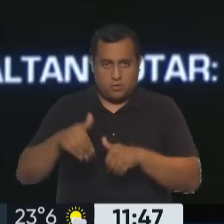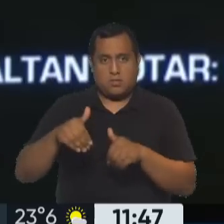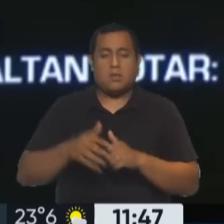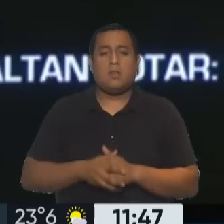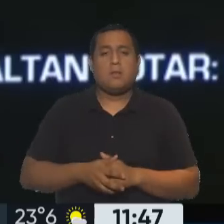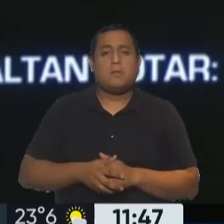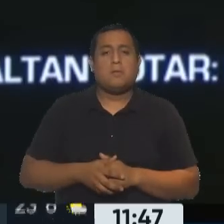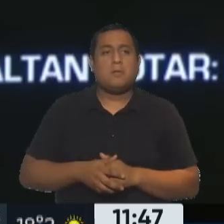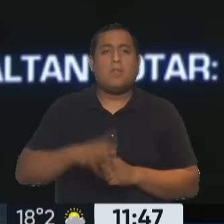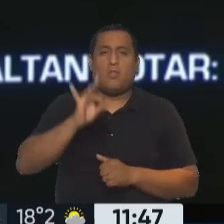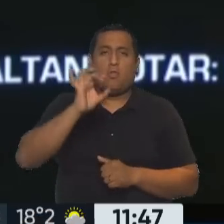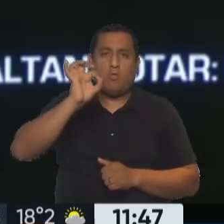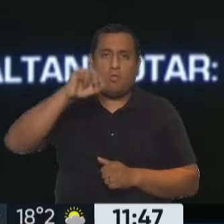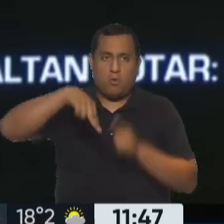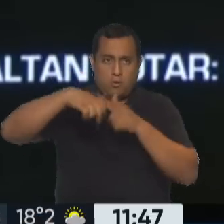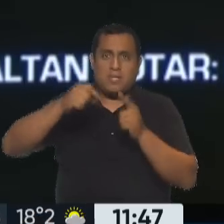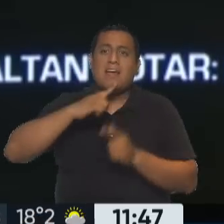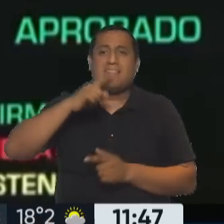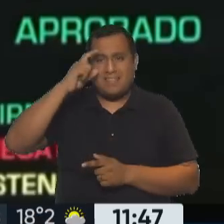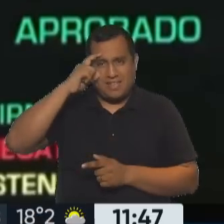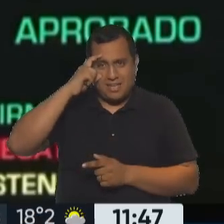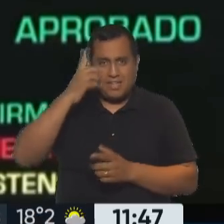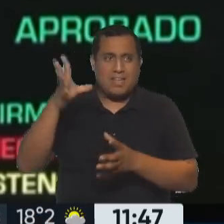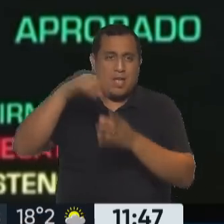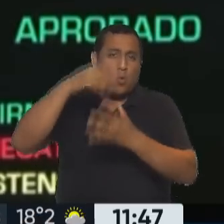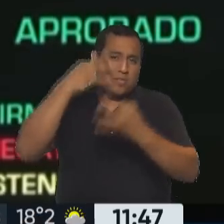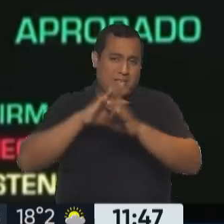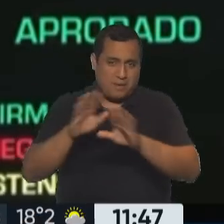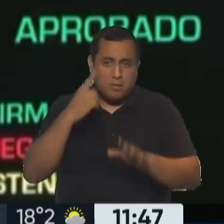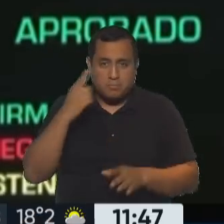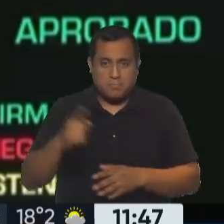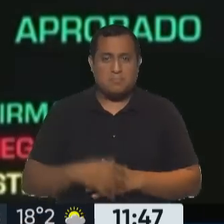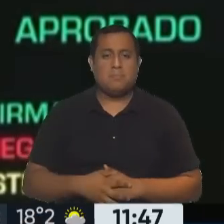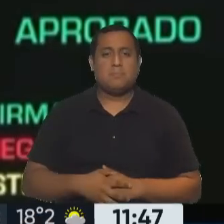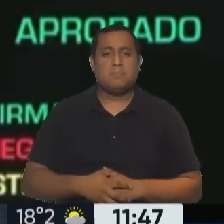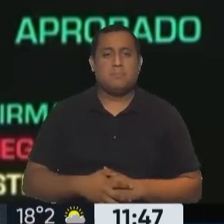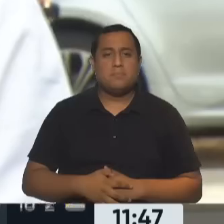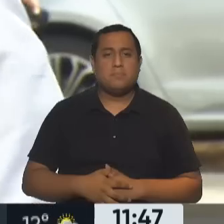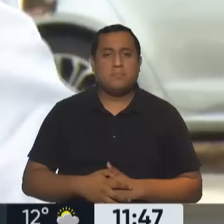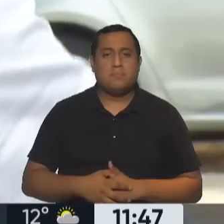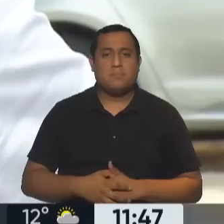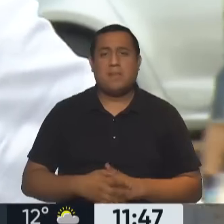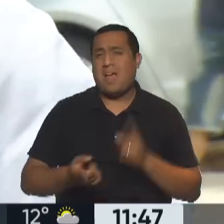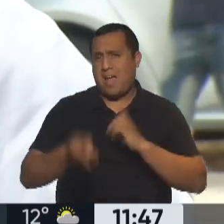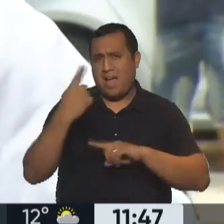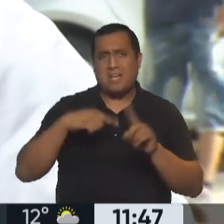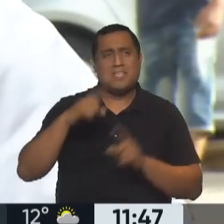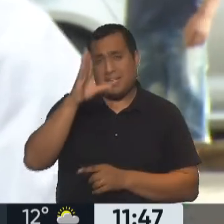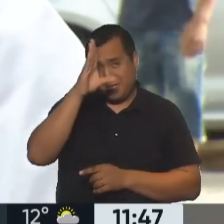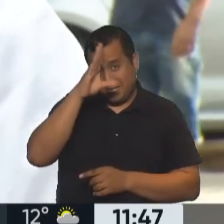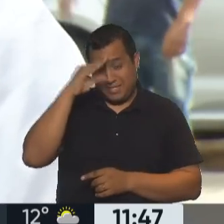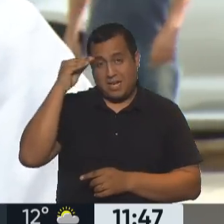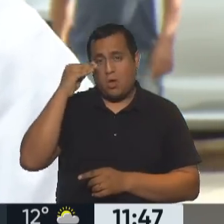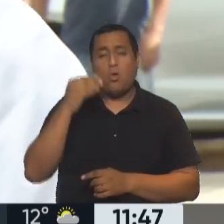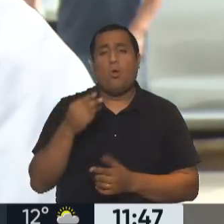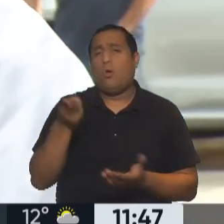designación de Doniate como integrante del Consejo de la Magistratura. Gracias. Y ayer Cristina Kirchner volvió